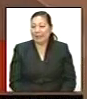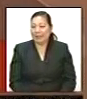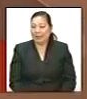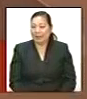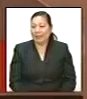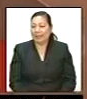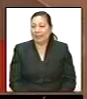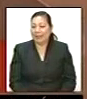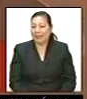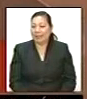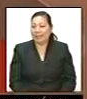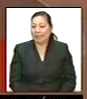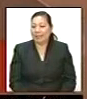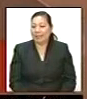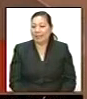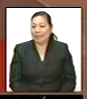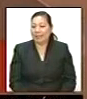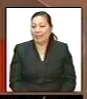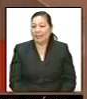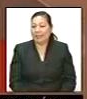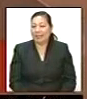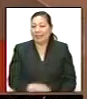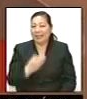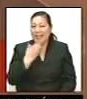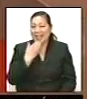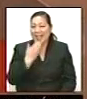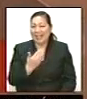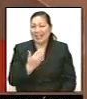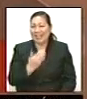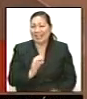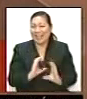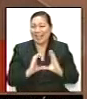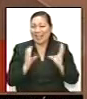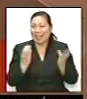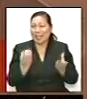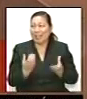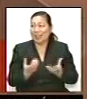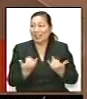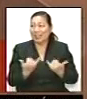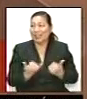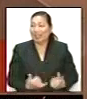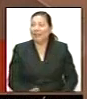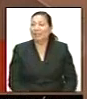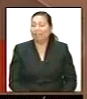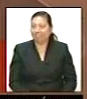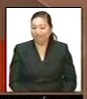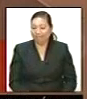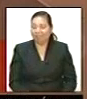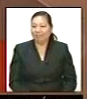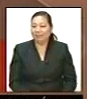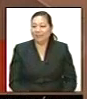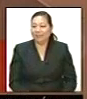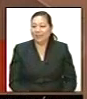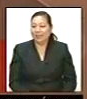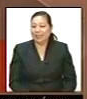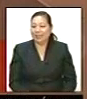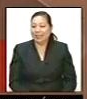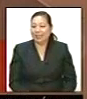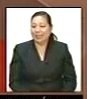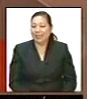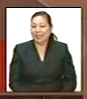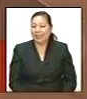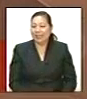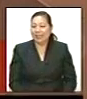gracias. Primeramente agradecer las atenciones del Congreso del Estado peruano,